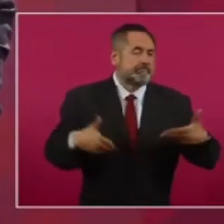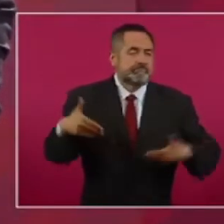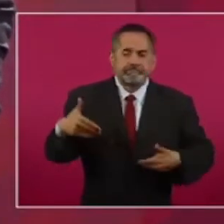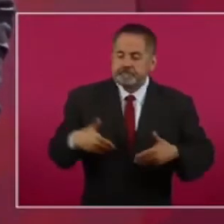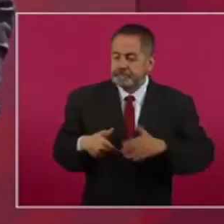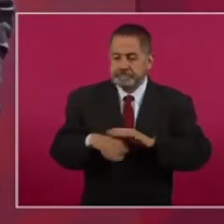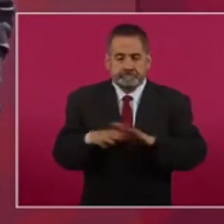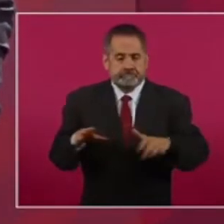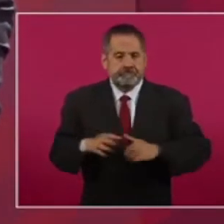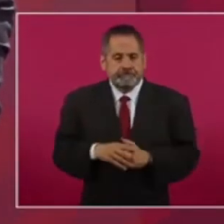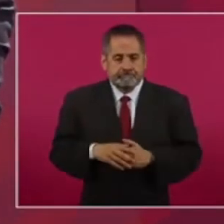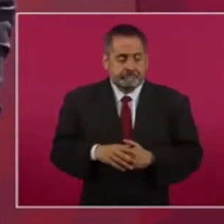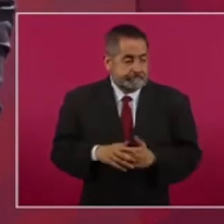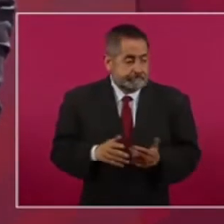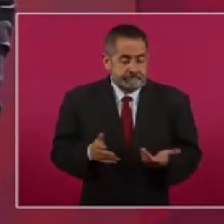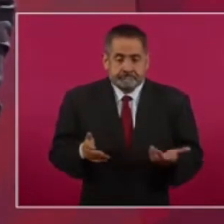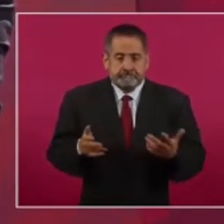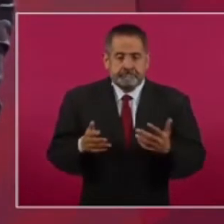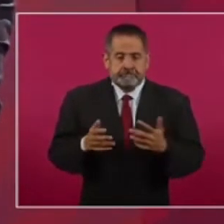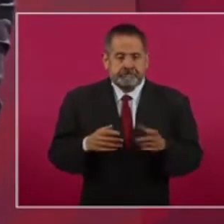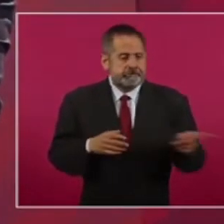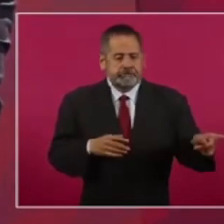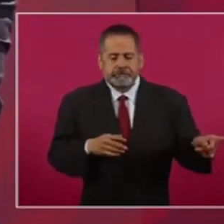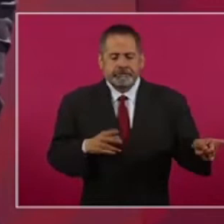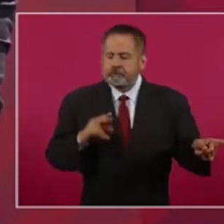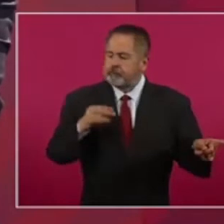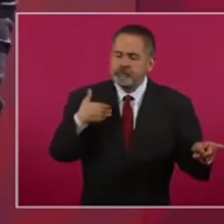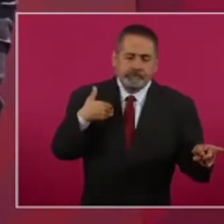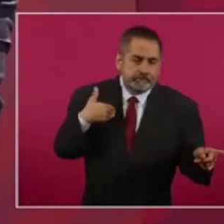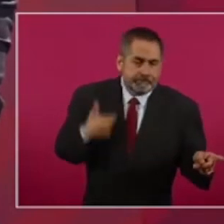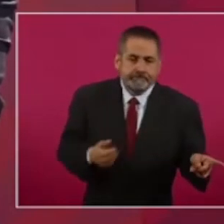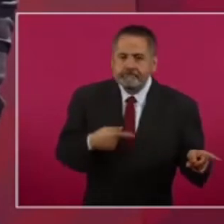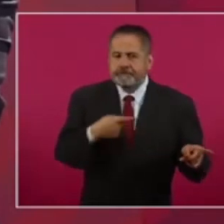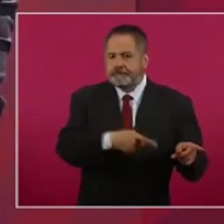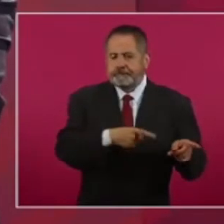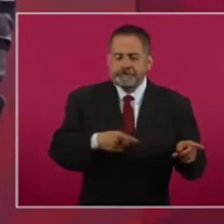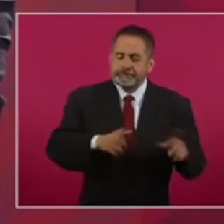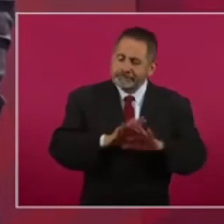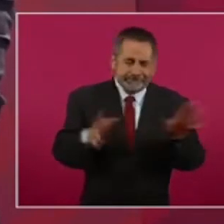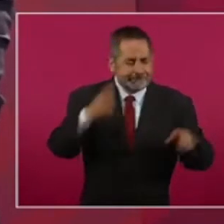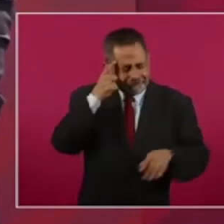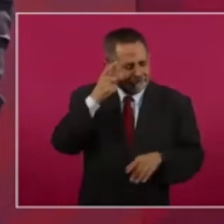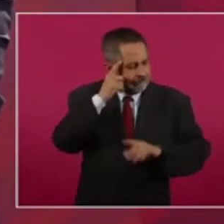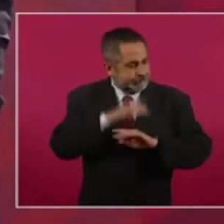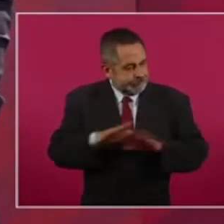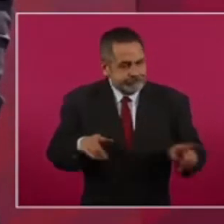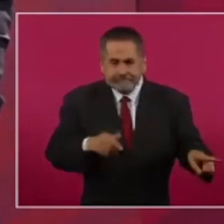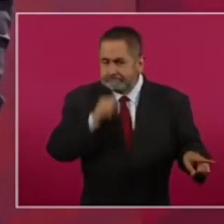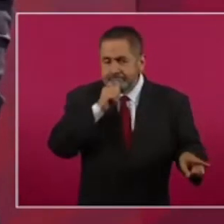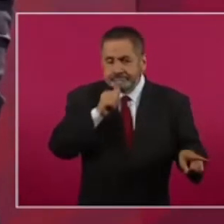que todavía no digieren, superan,